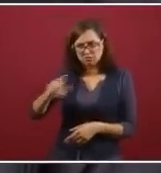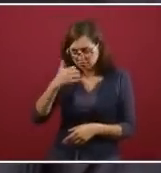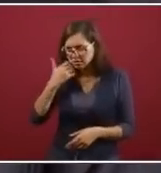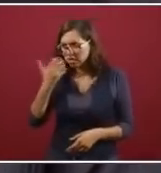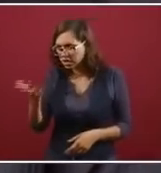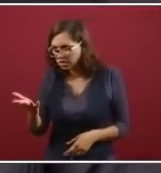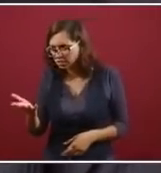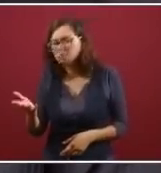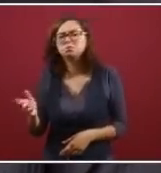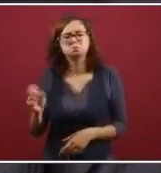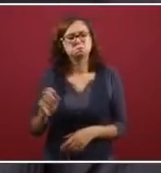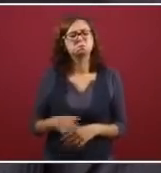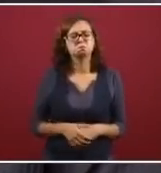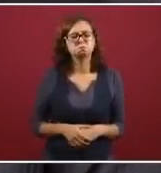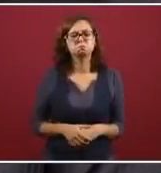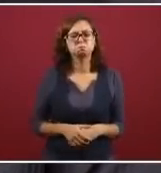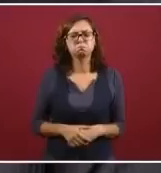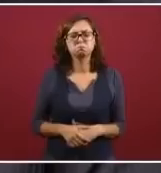se